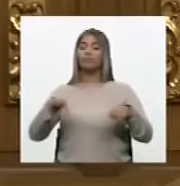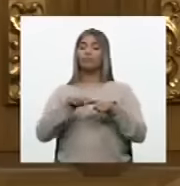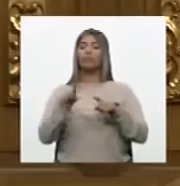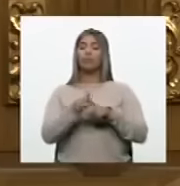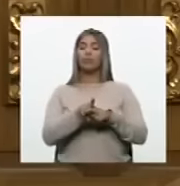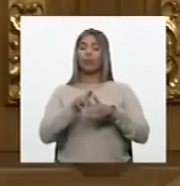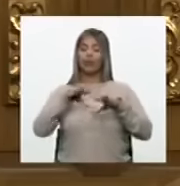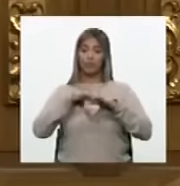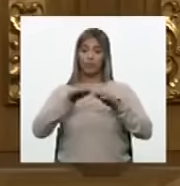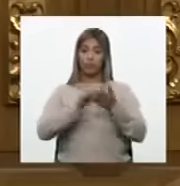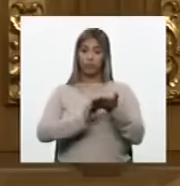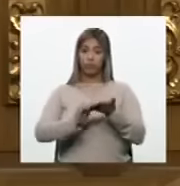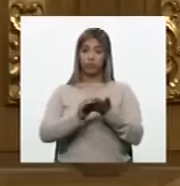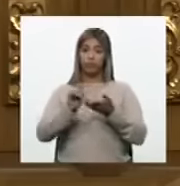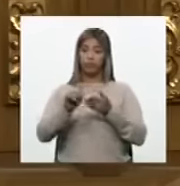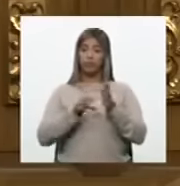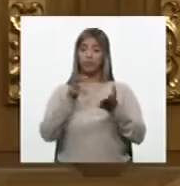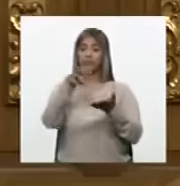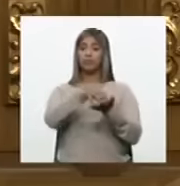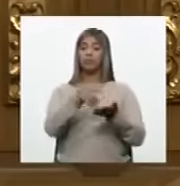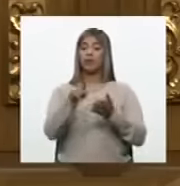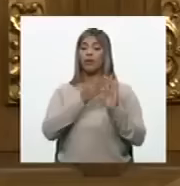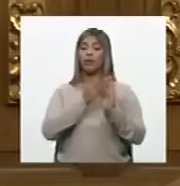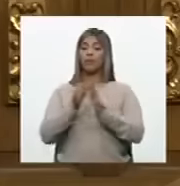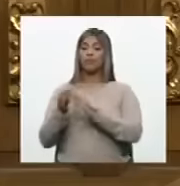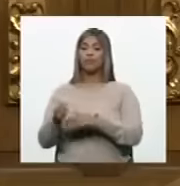la consolidación del Estado comunal.